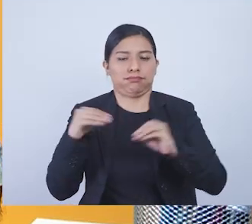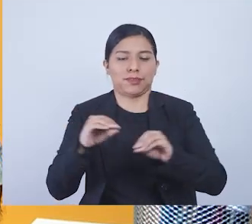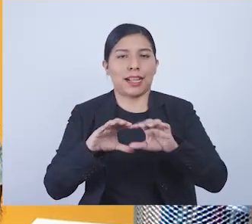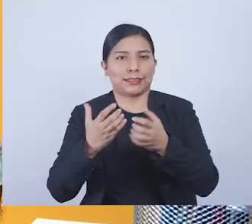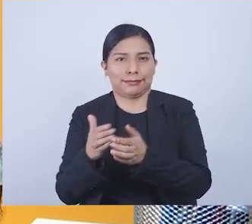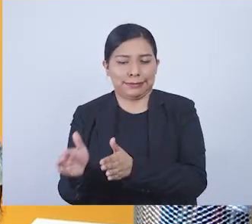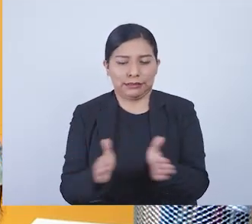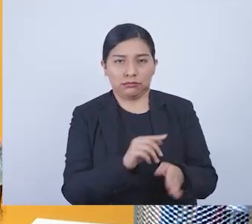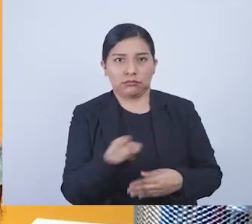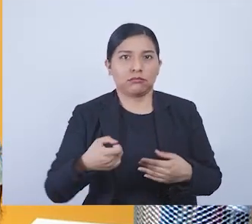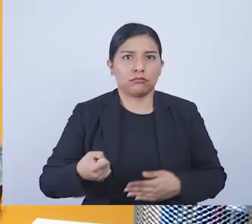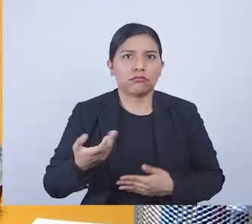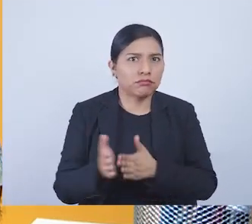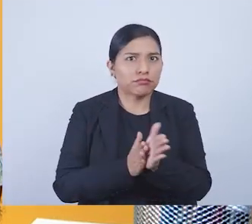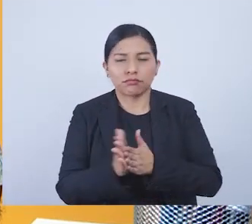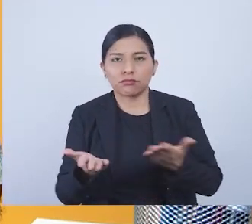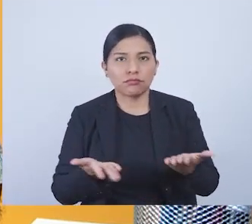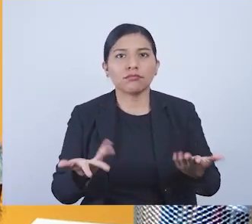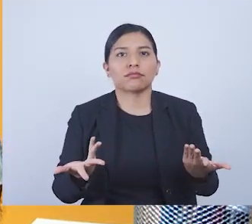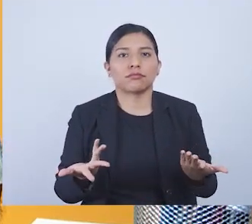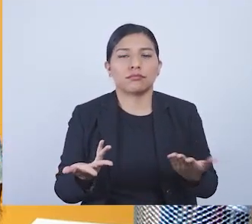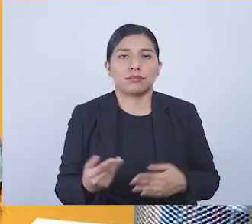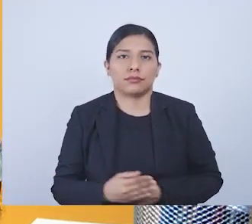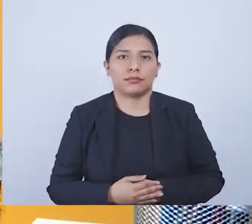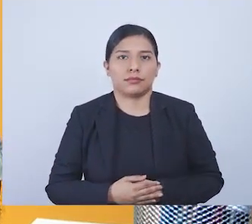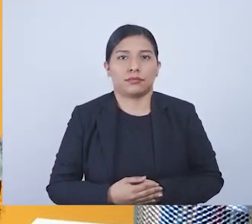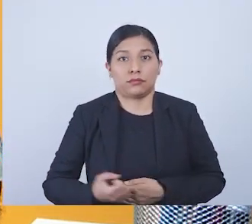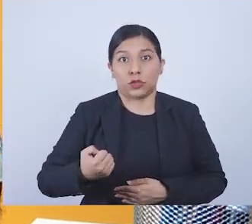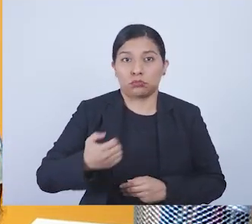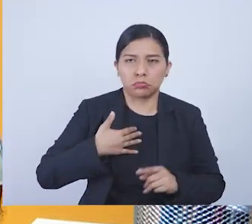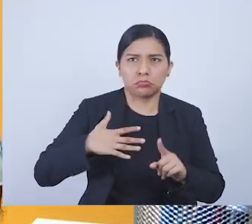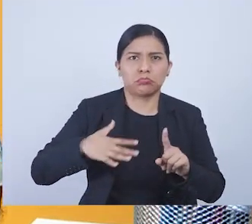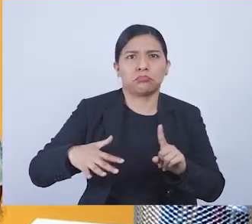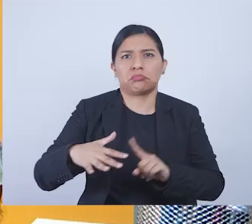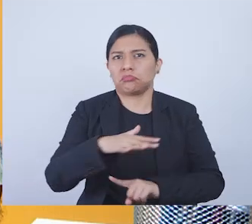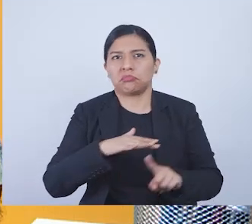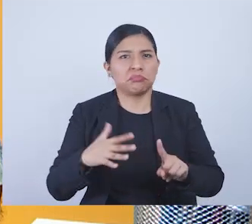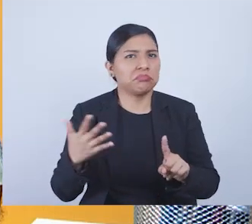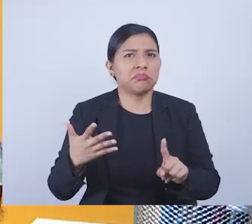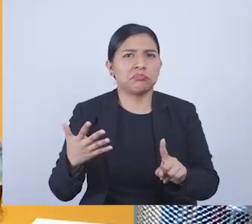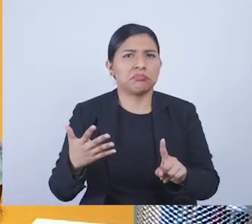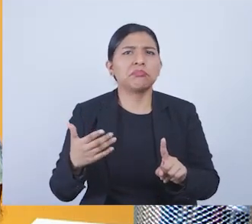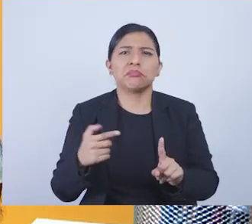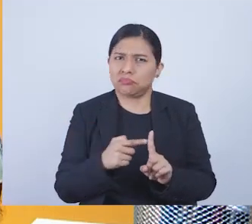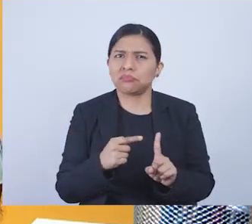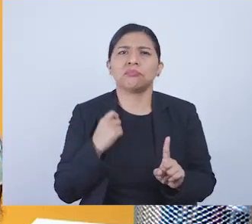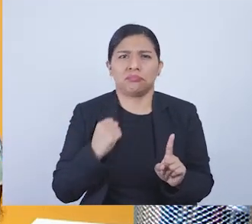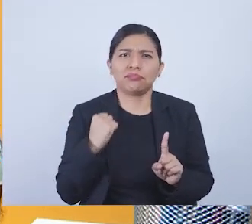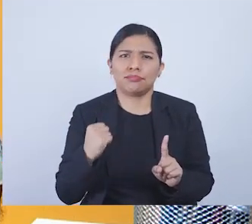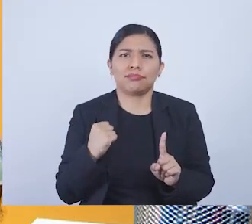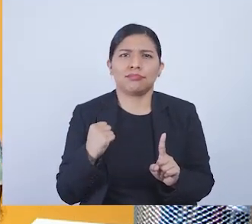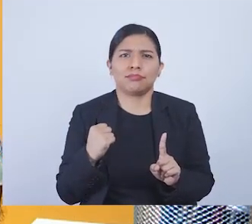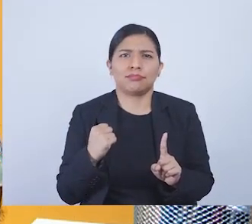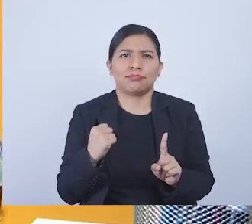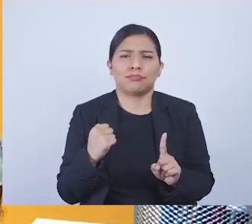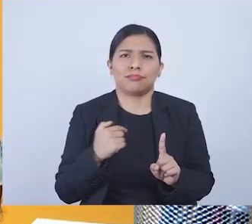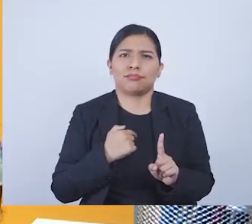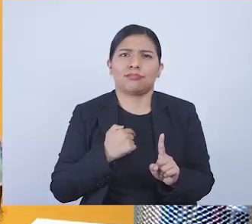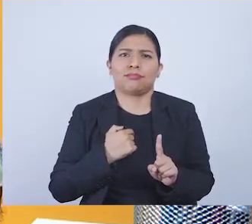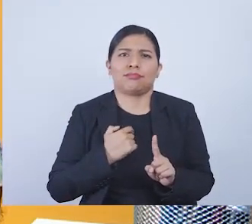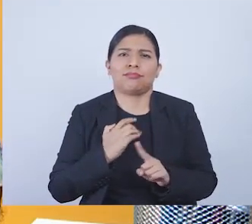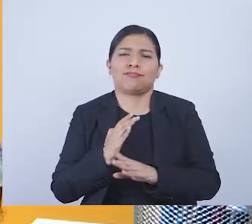al estudiante frente a un entorno donde vale la pena defender